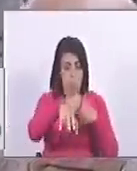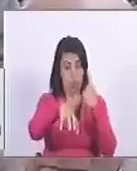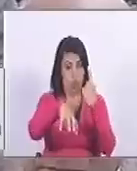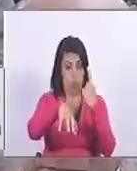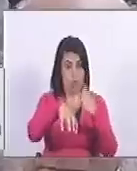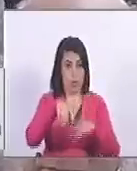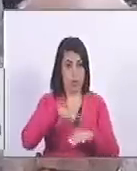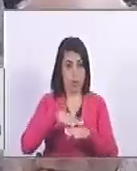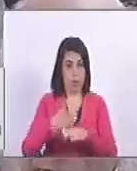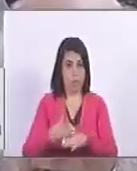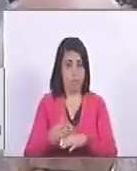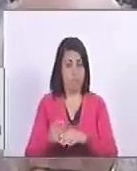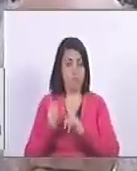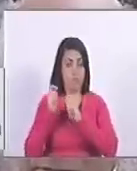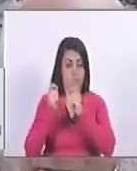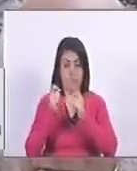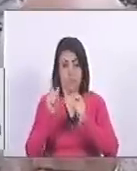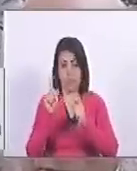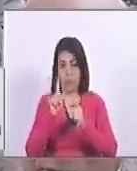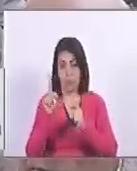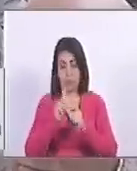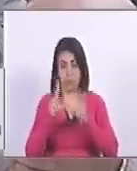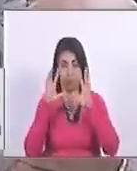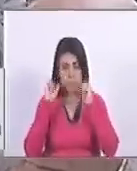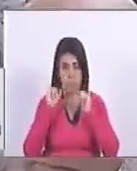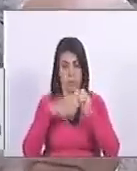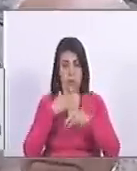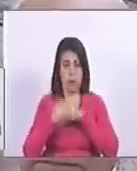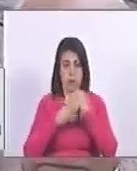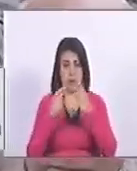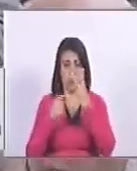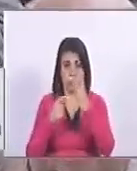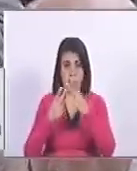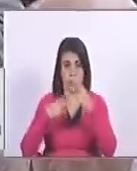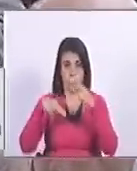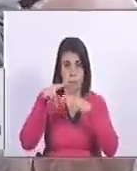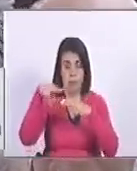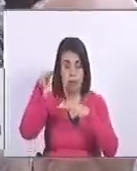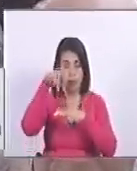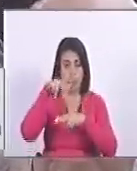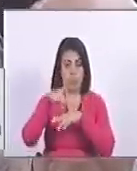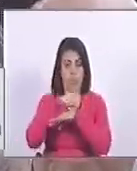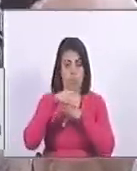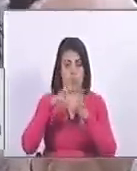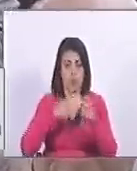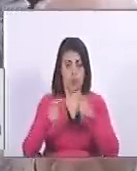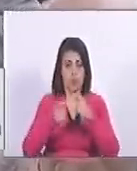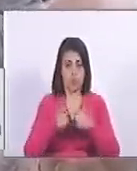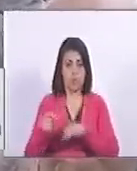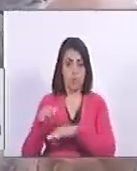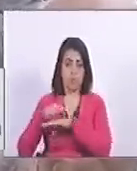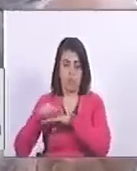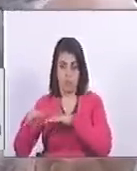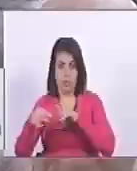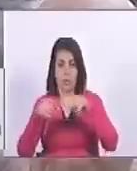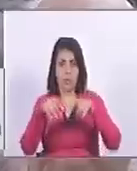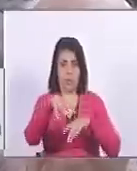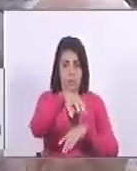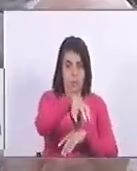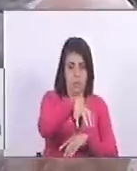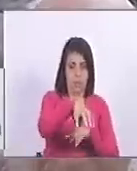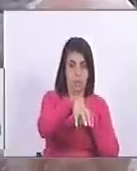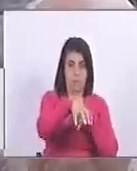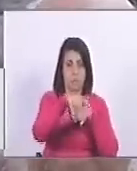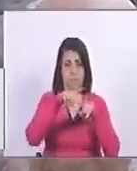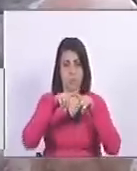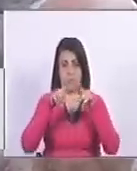y no es atinente a este caso. Entiendo que se intenta hablar de los dos niveles de gobierno que estamos regulando, el nivel municipal y el nivel